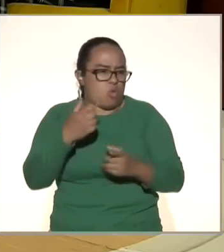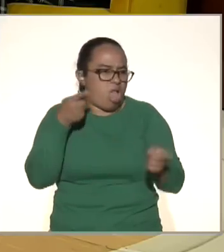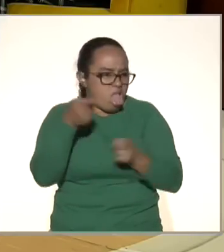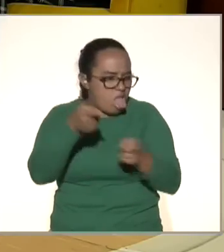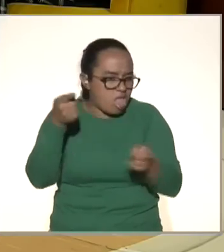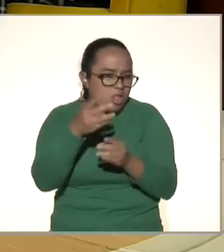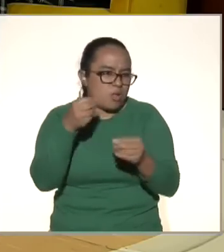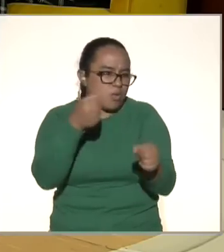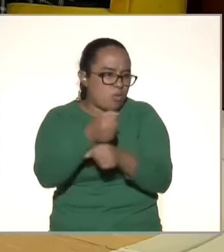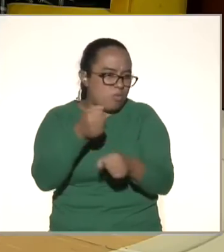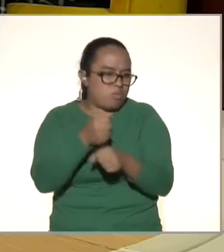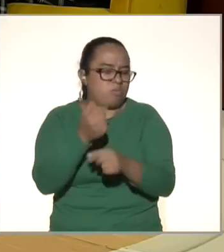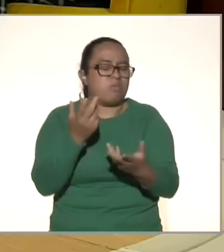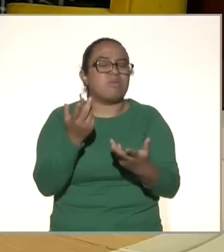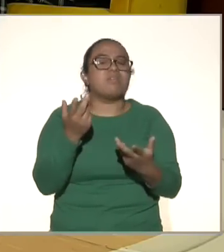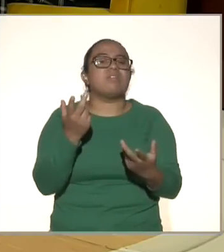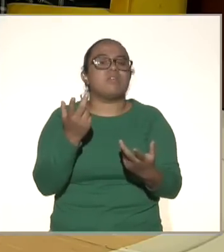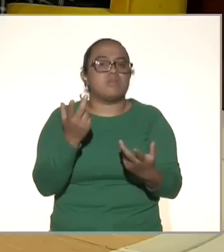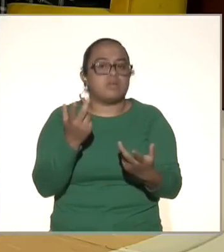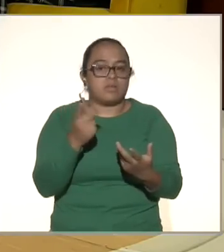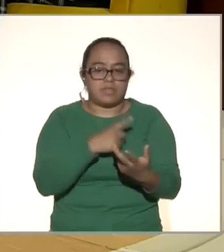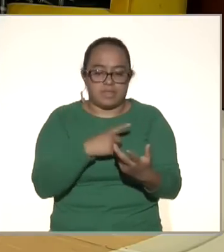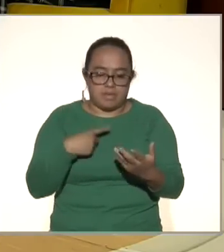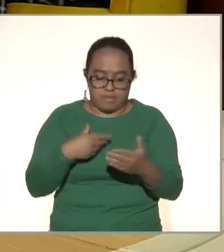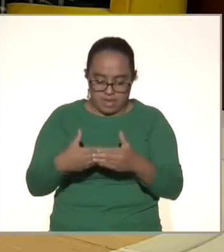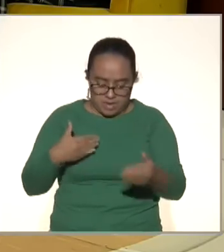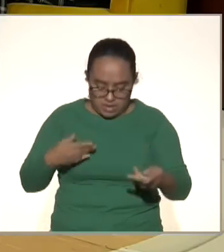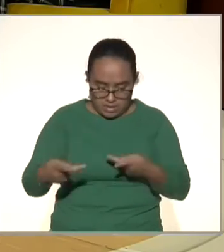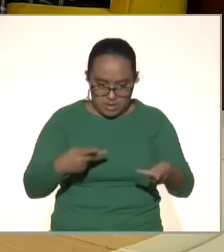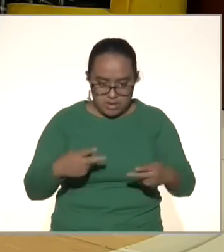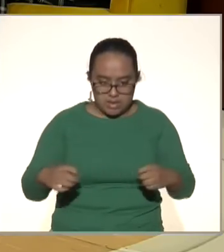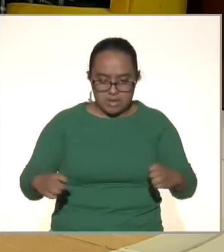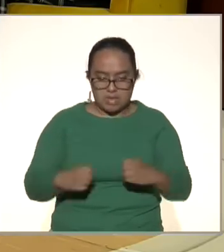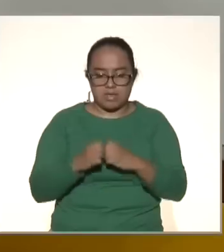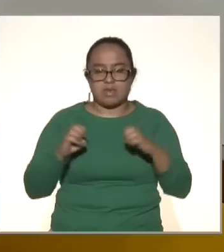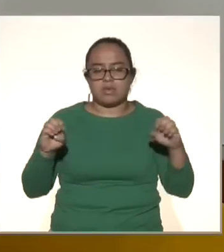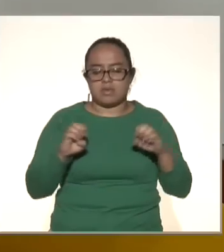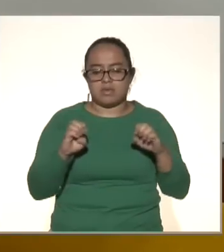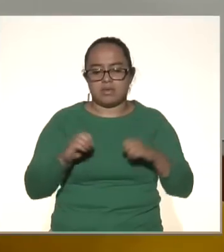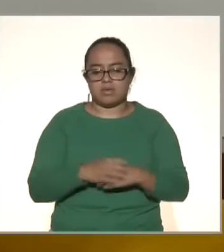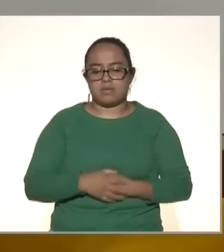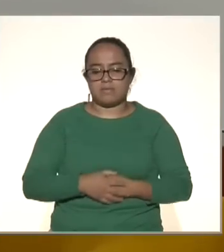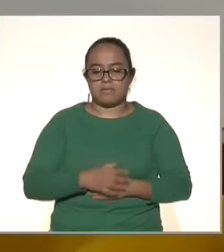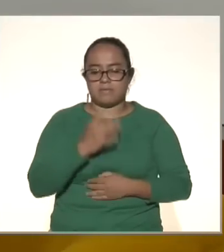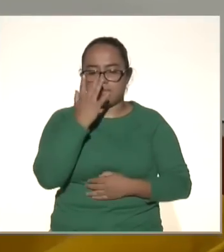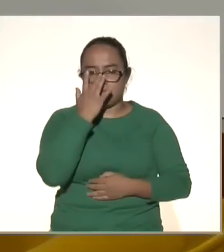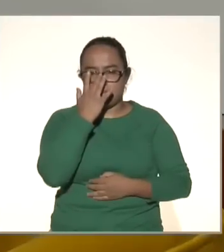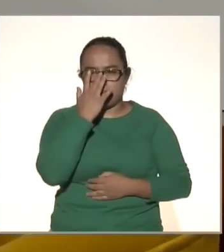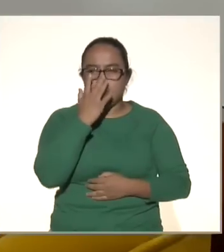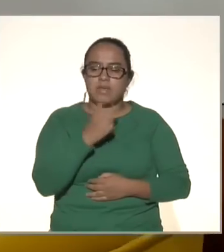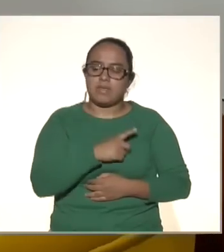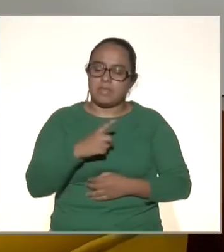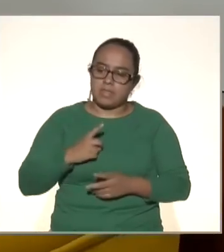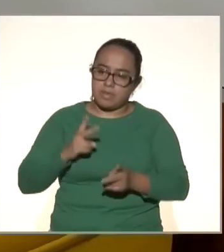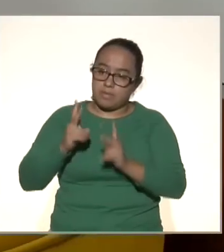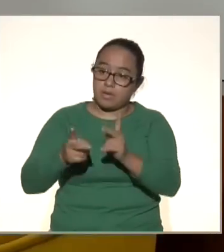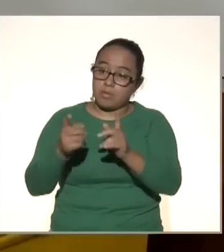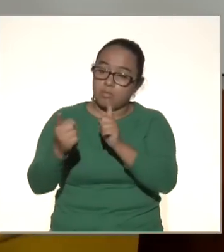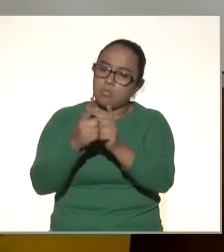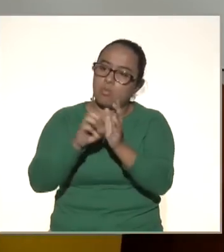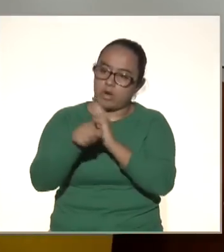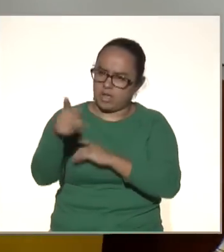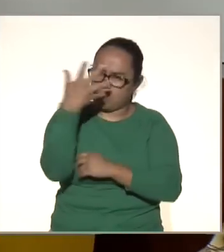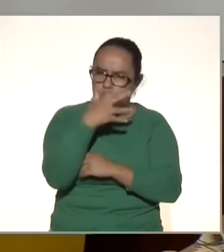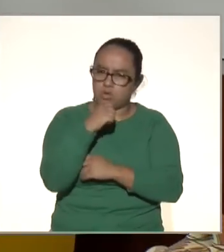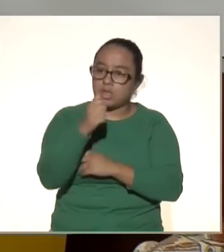etcétera. Tener como un plan de emergencia, como el que mencionaban a manera personal, o sea, decir, a ver, hablar con él cuando esté sobrio, ¿sabes